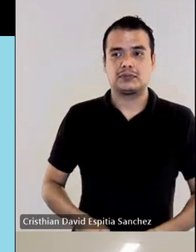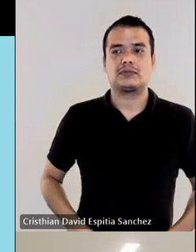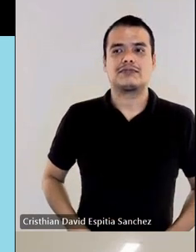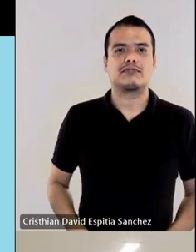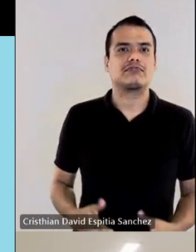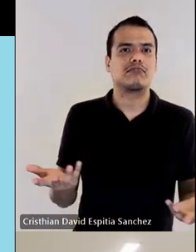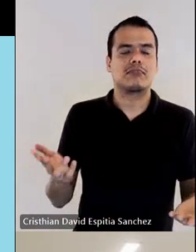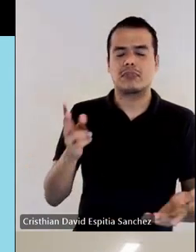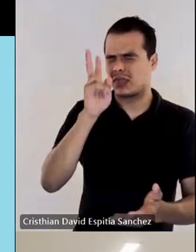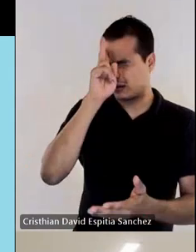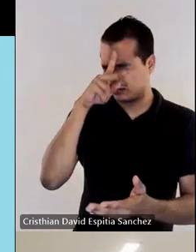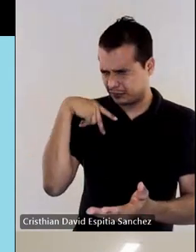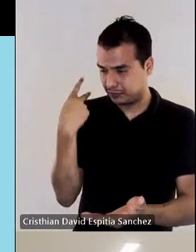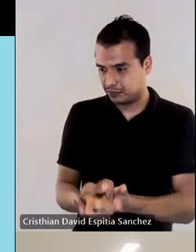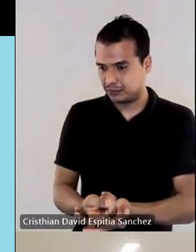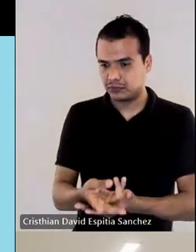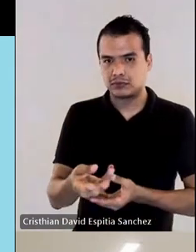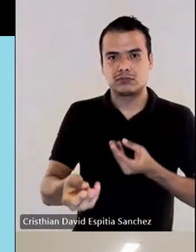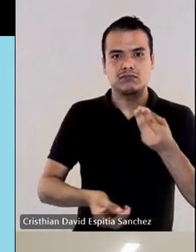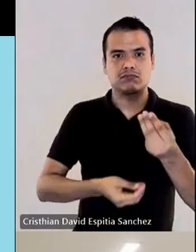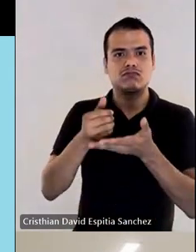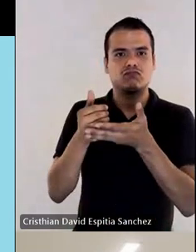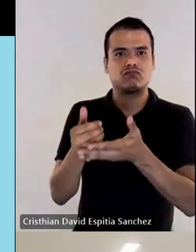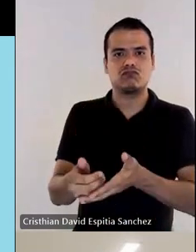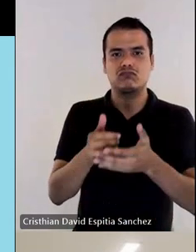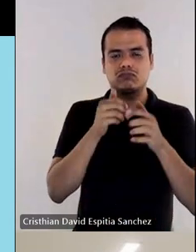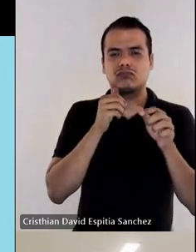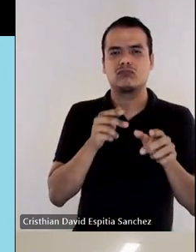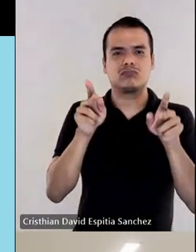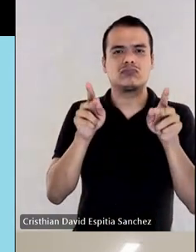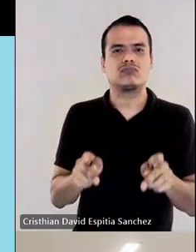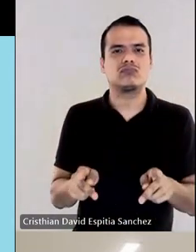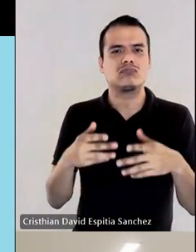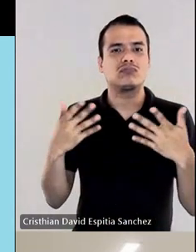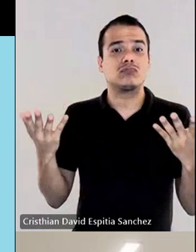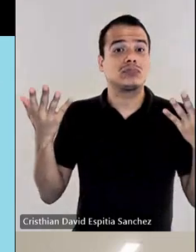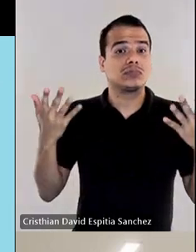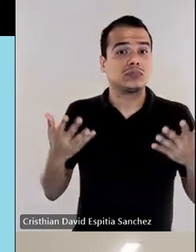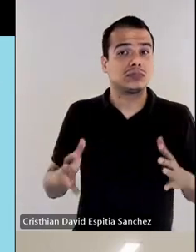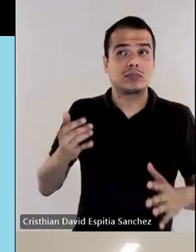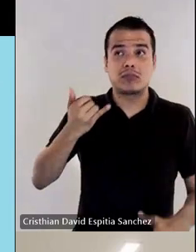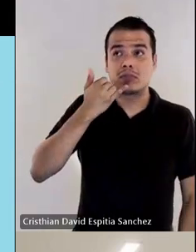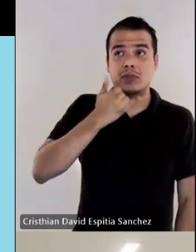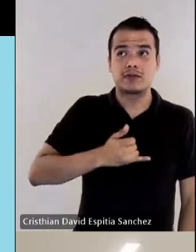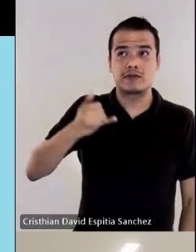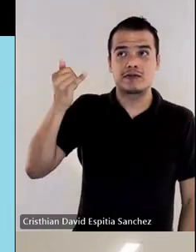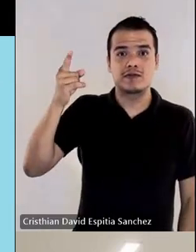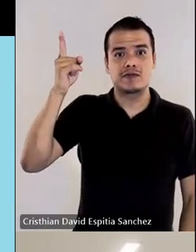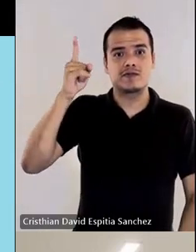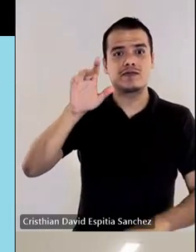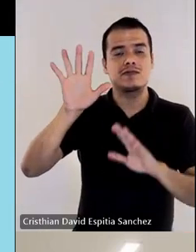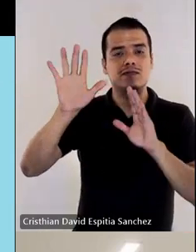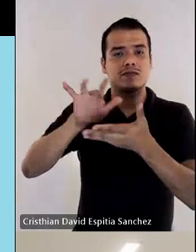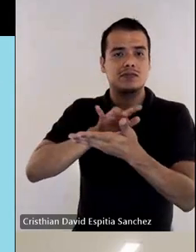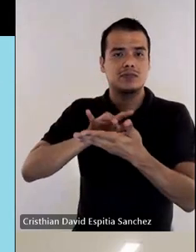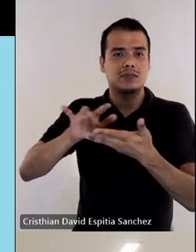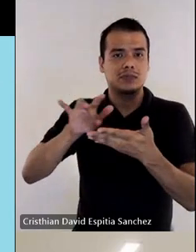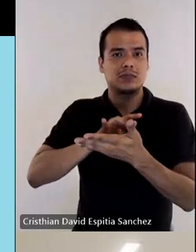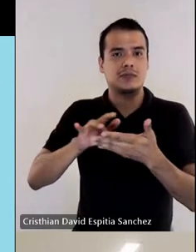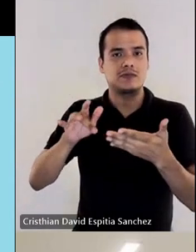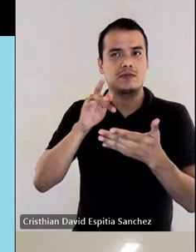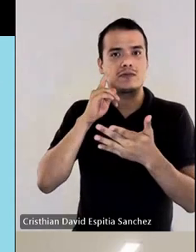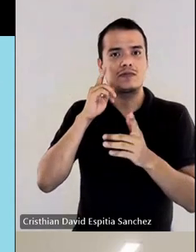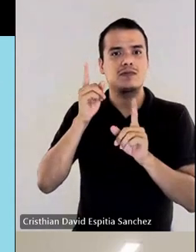hacer yo a nivel prehospitalario para ayudarle a esta persona? Una vez llamamos al sistema de emergencias médicas, procedemos a realizar una valoración de la